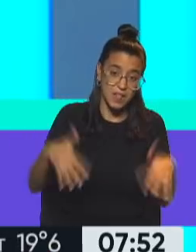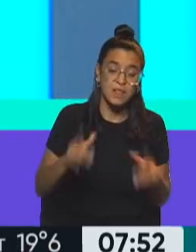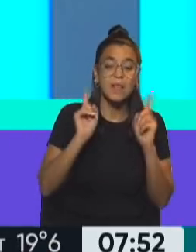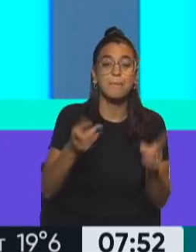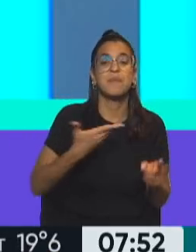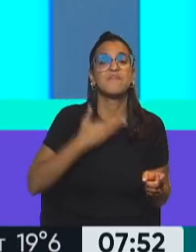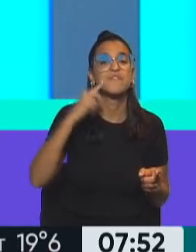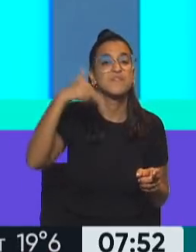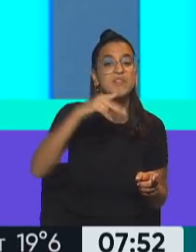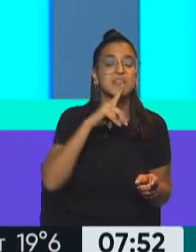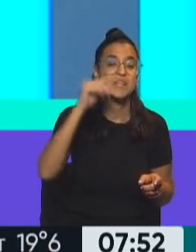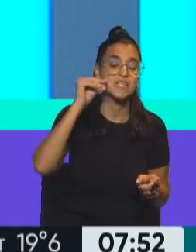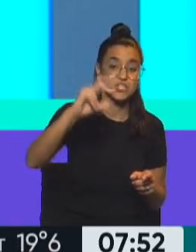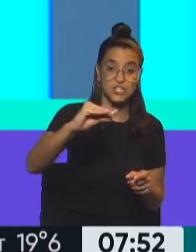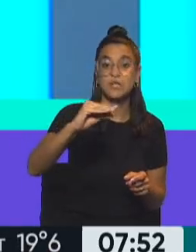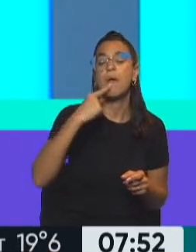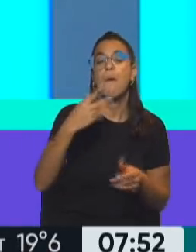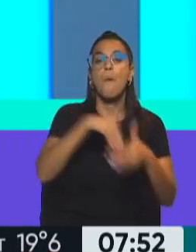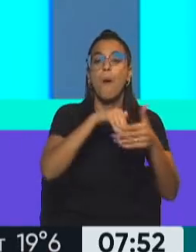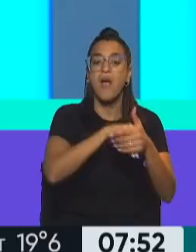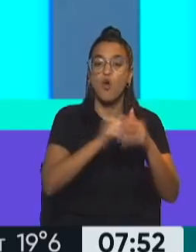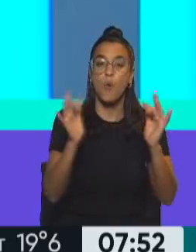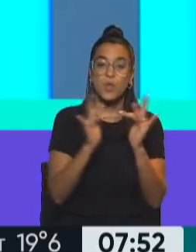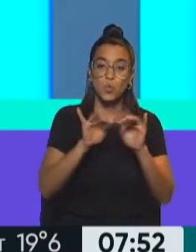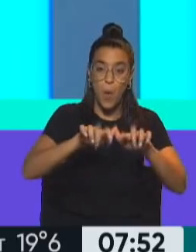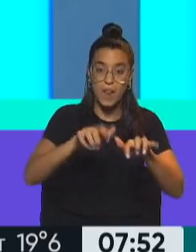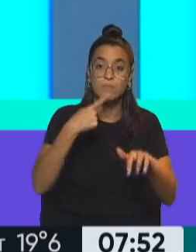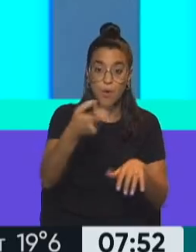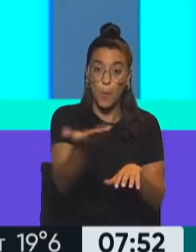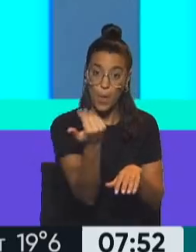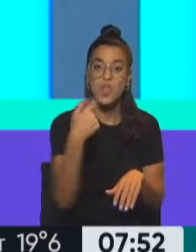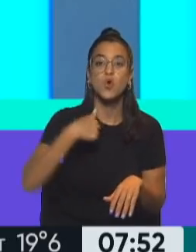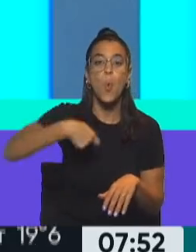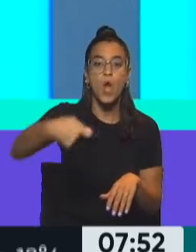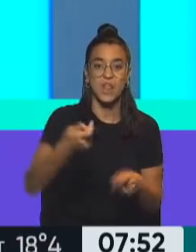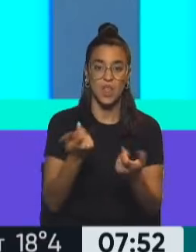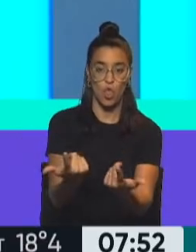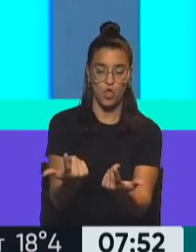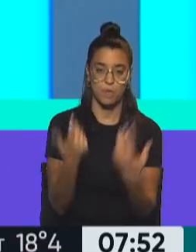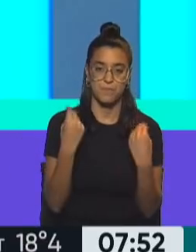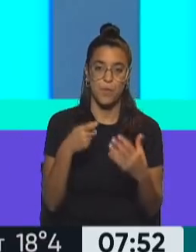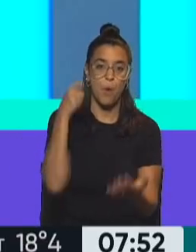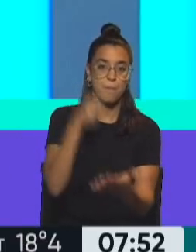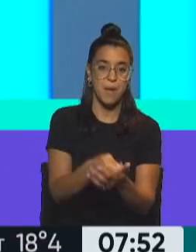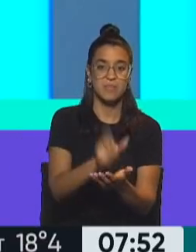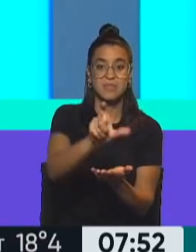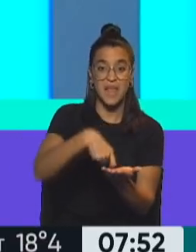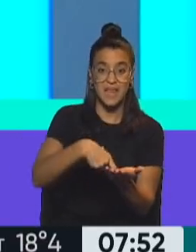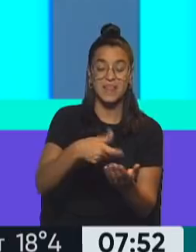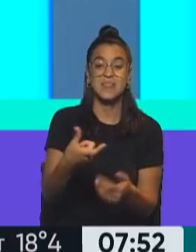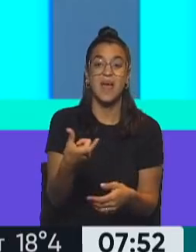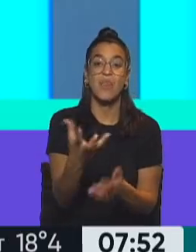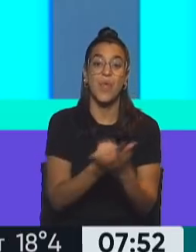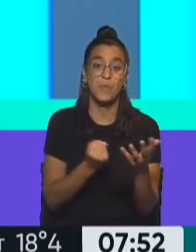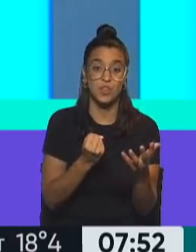fintechs los bancos virtuales diciendo venir que yo te echo tífico qué es esto lo pagas con tarjeta de